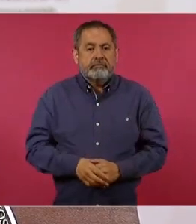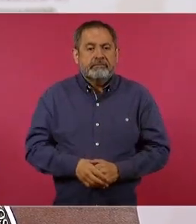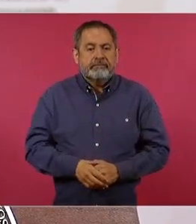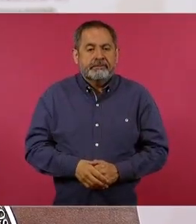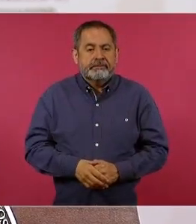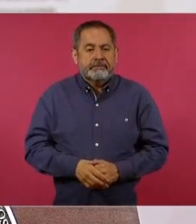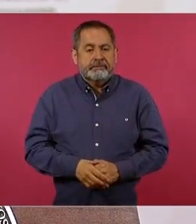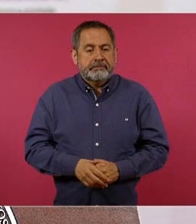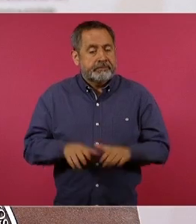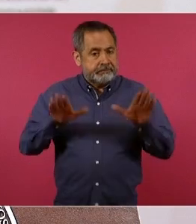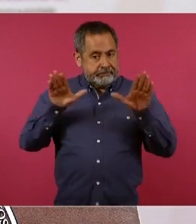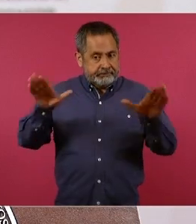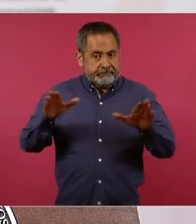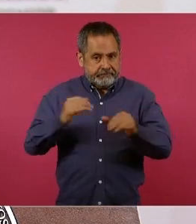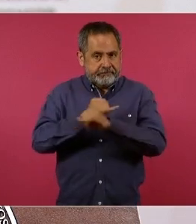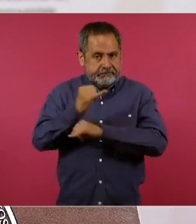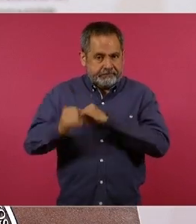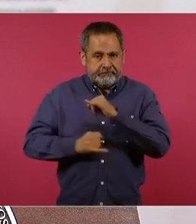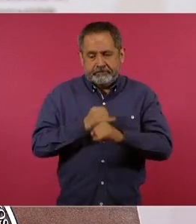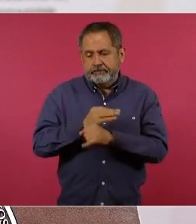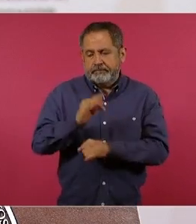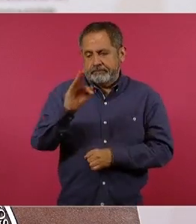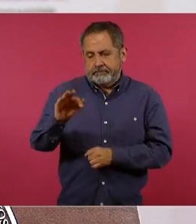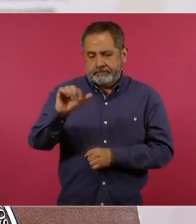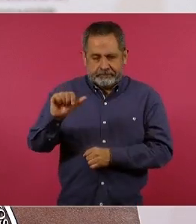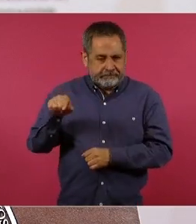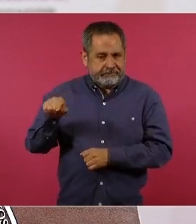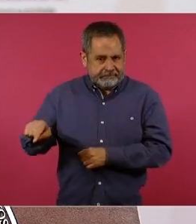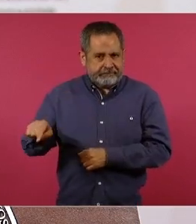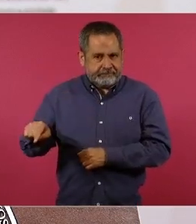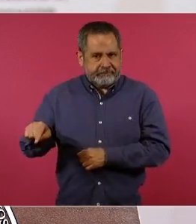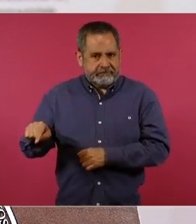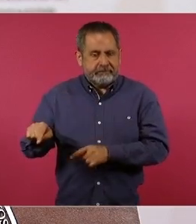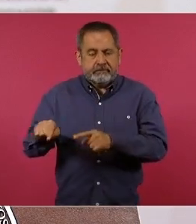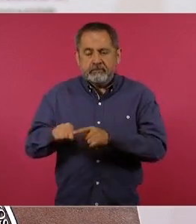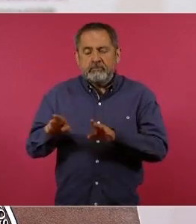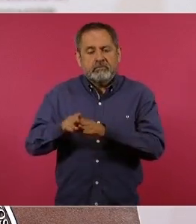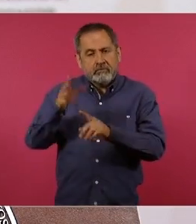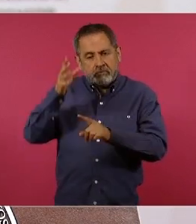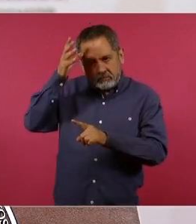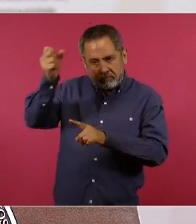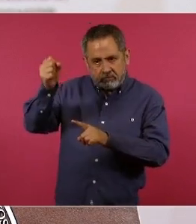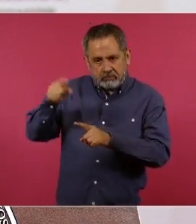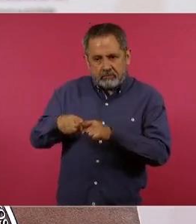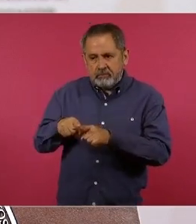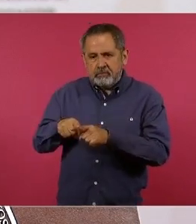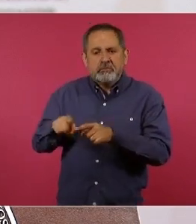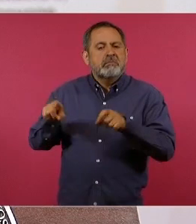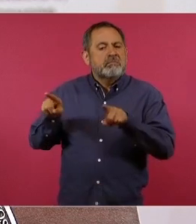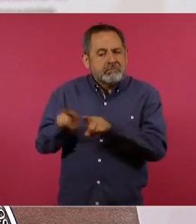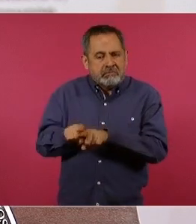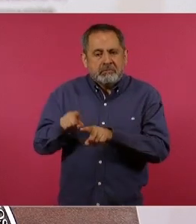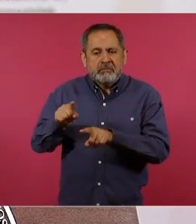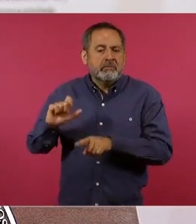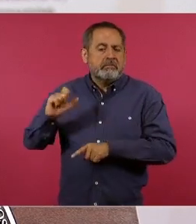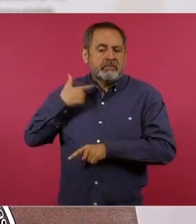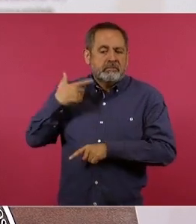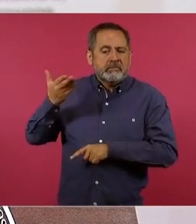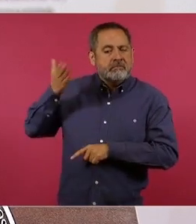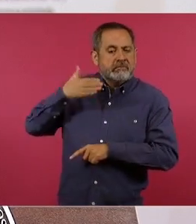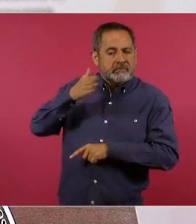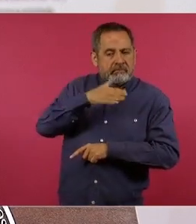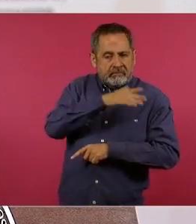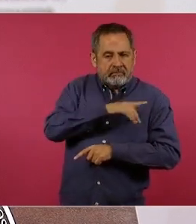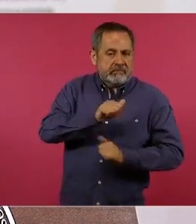que el Aeropuerto Internacional Felipe Ángeles se construyó también manteniendo el concepto de la base aérea, de una base aérea militar, en este caso la